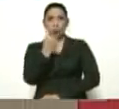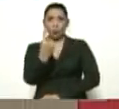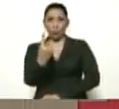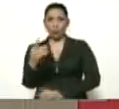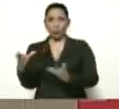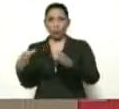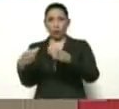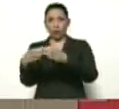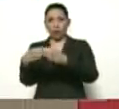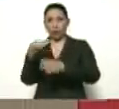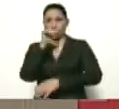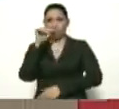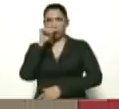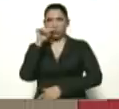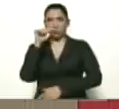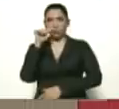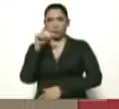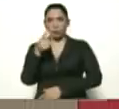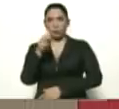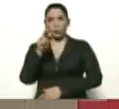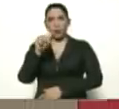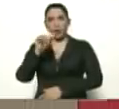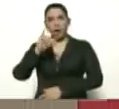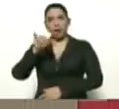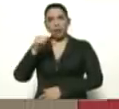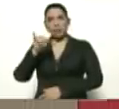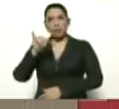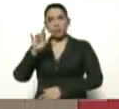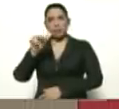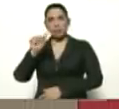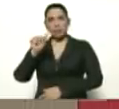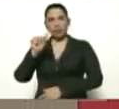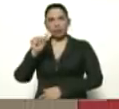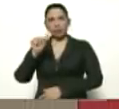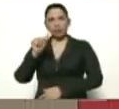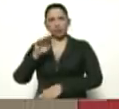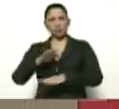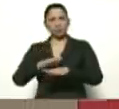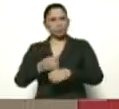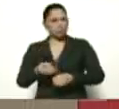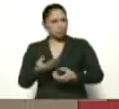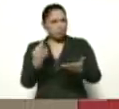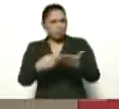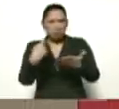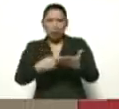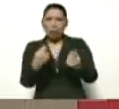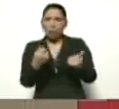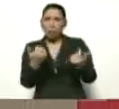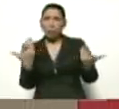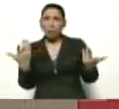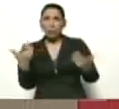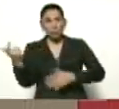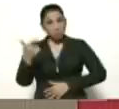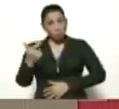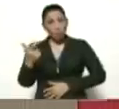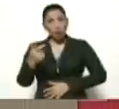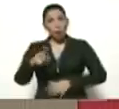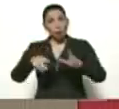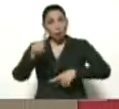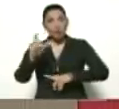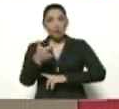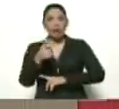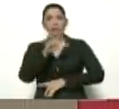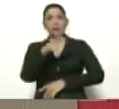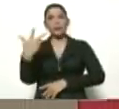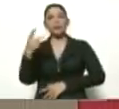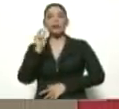península de la guajira ofrecerá compensa menos busque los 11 grados 53 minutos